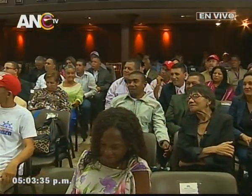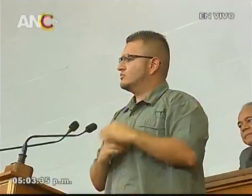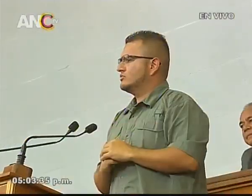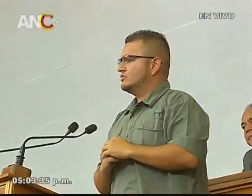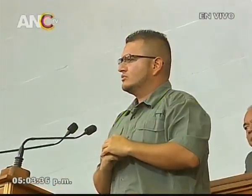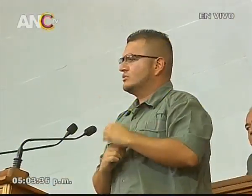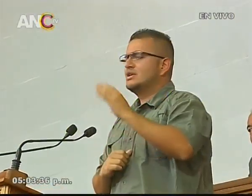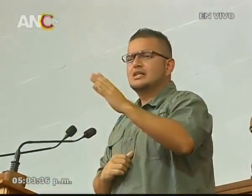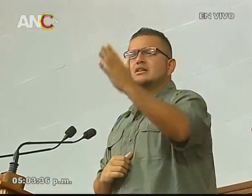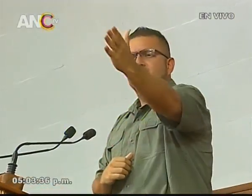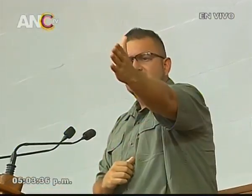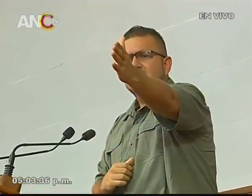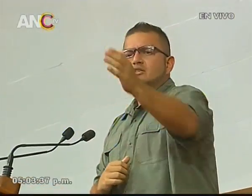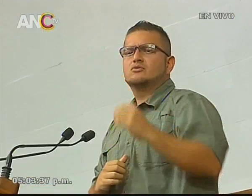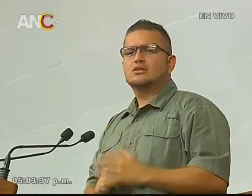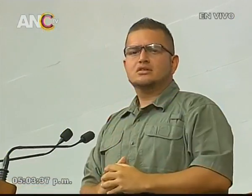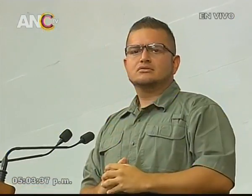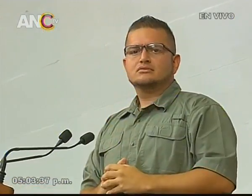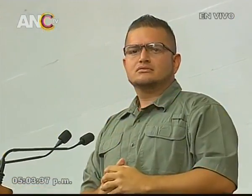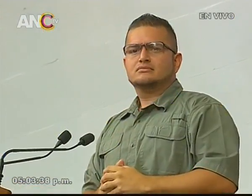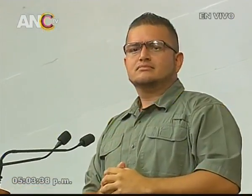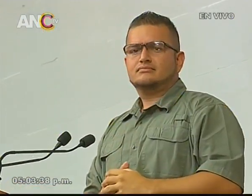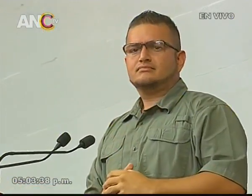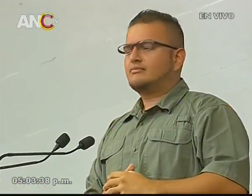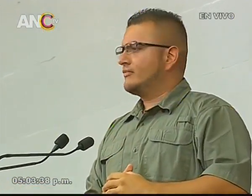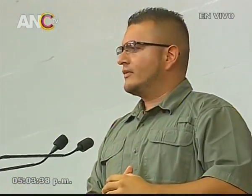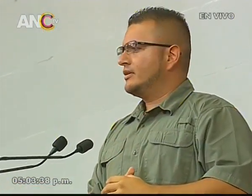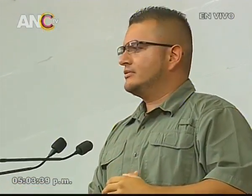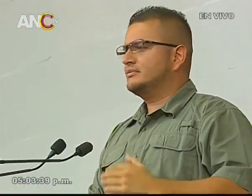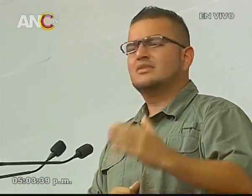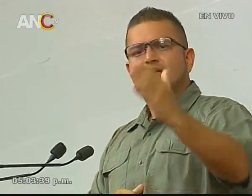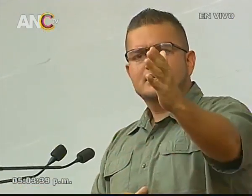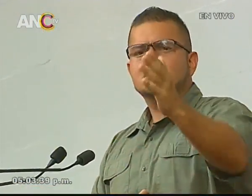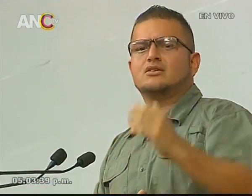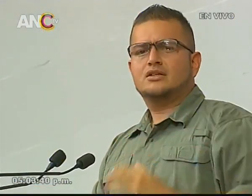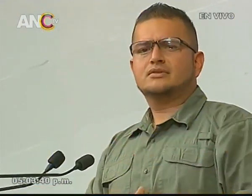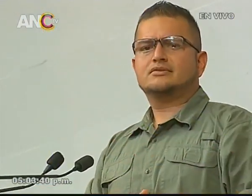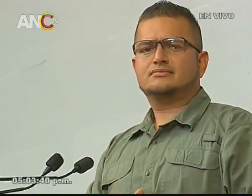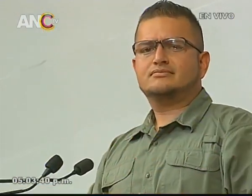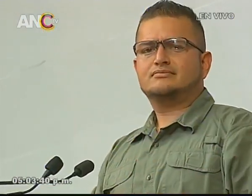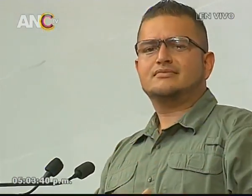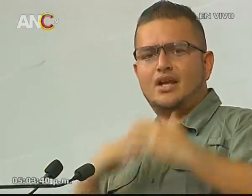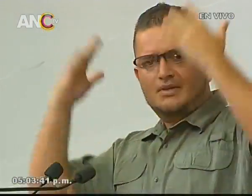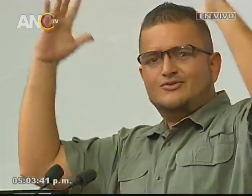los 5 contribuyentistas del sector con discapacidad. Un aplauso, por favor.